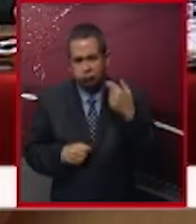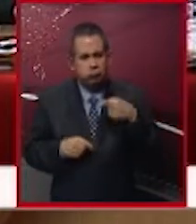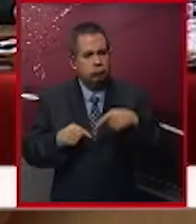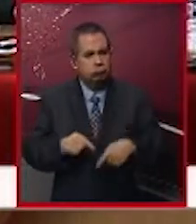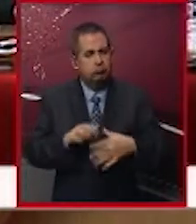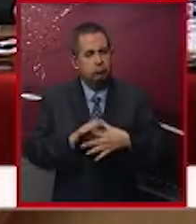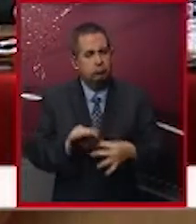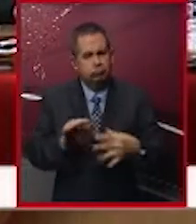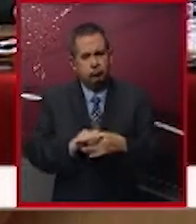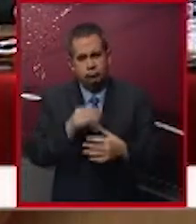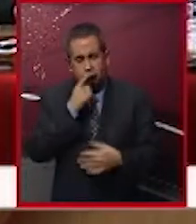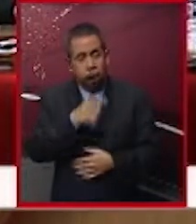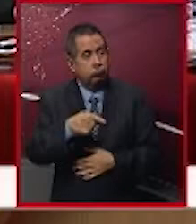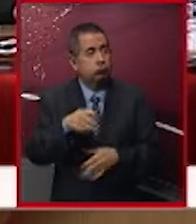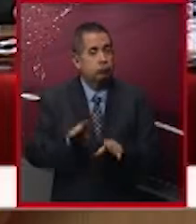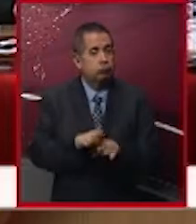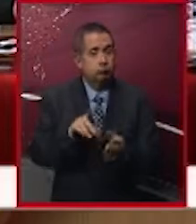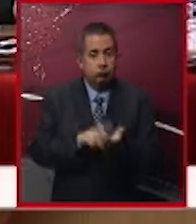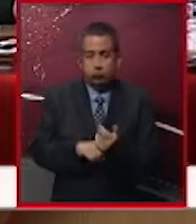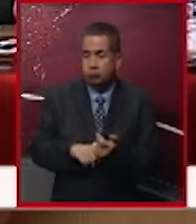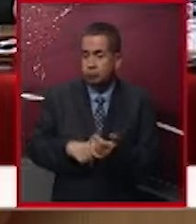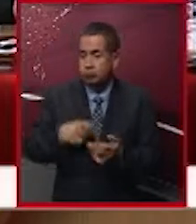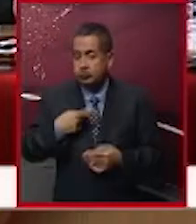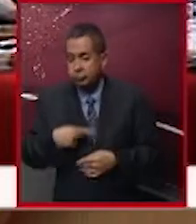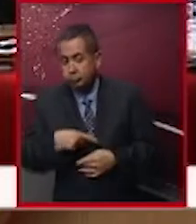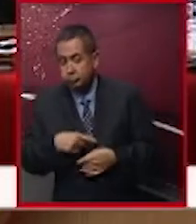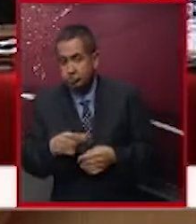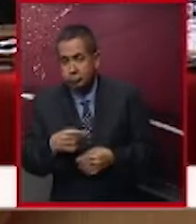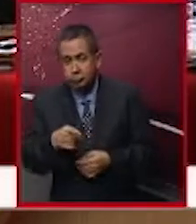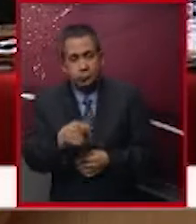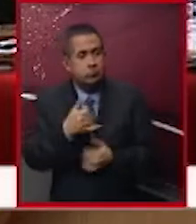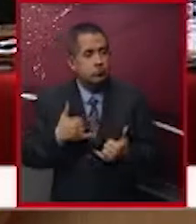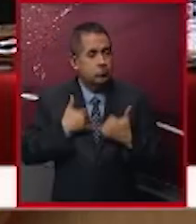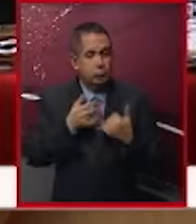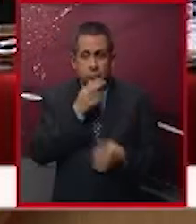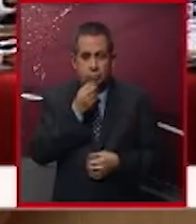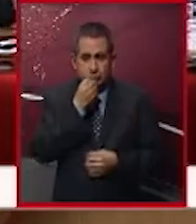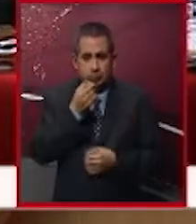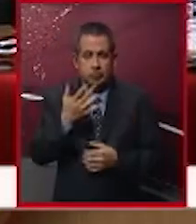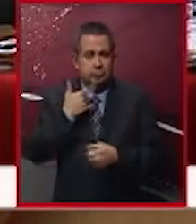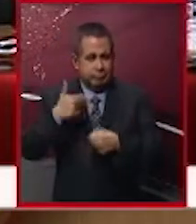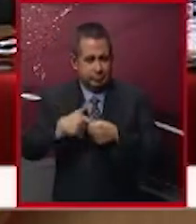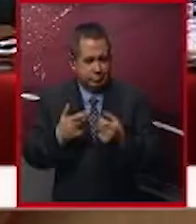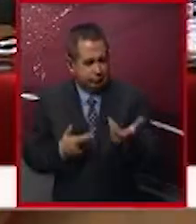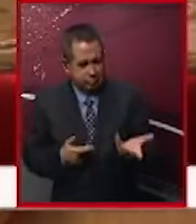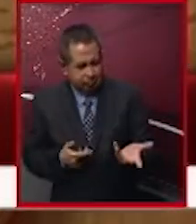cuando se refirió a que el sector más pobre de la población no come gasolina.